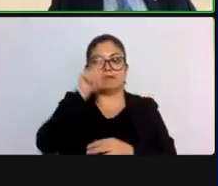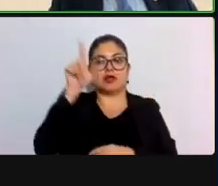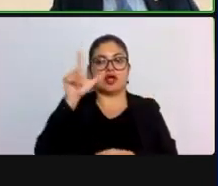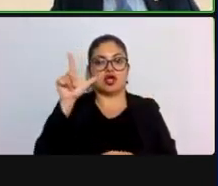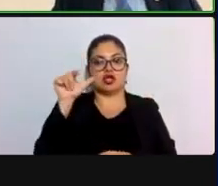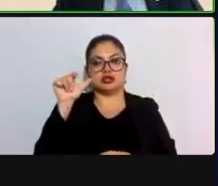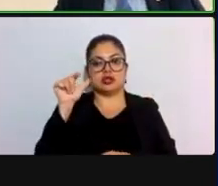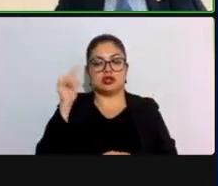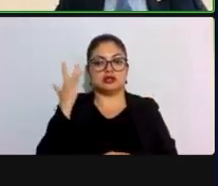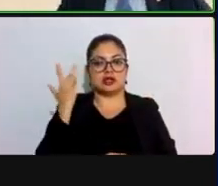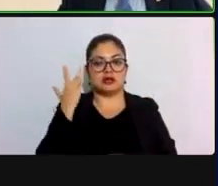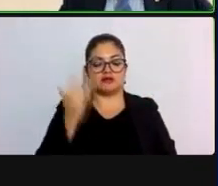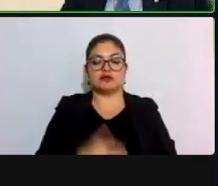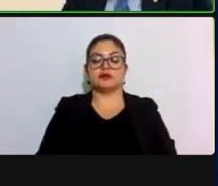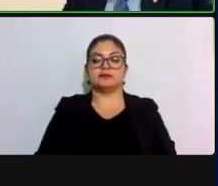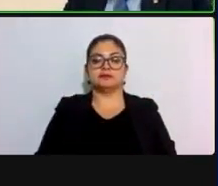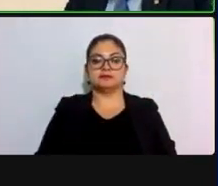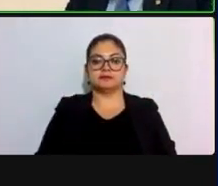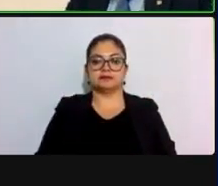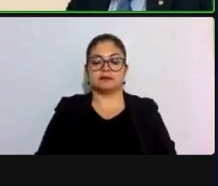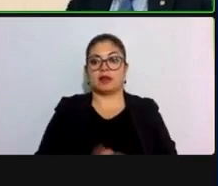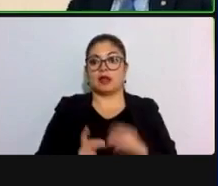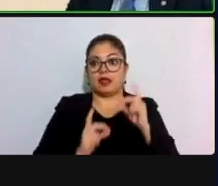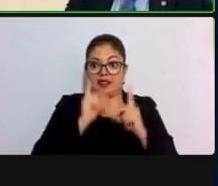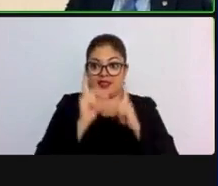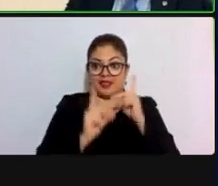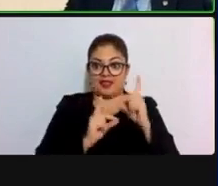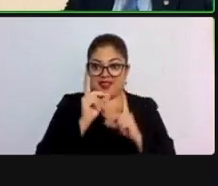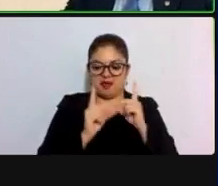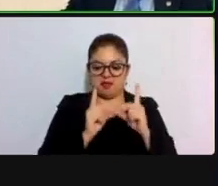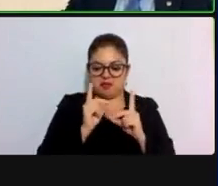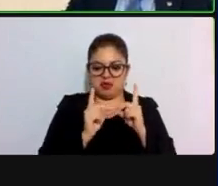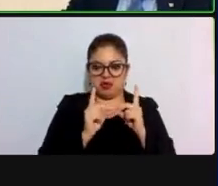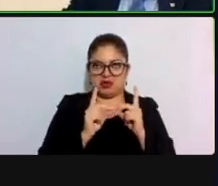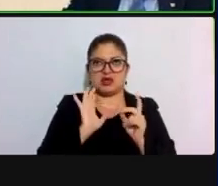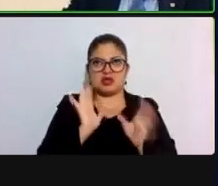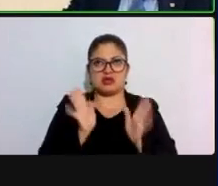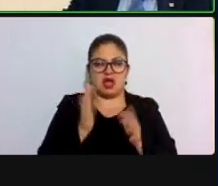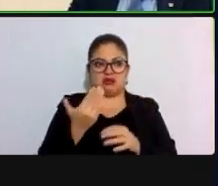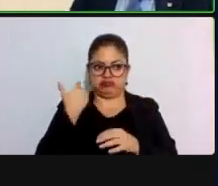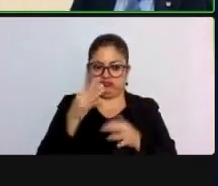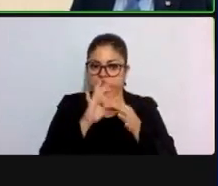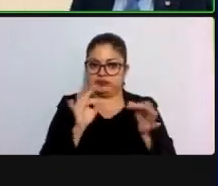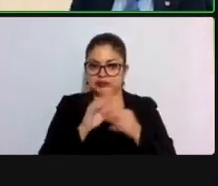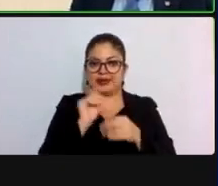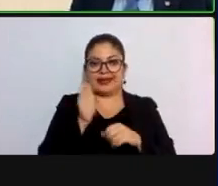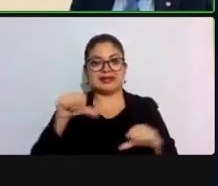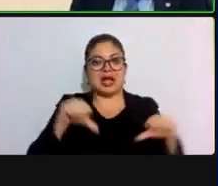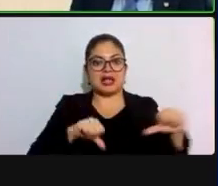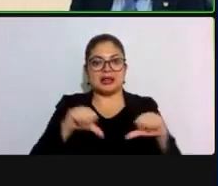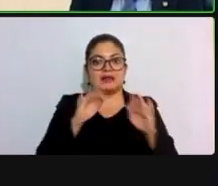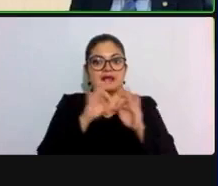El deporte, como se ha mencionado ya, es sin duda una actividad muy importante que tiene relación con la